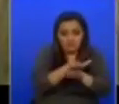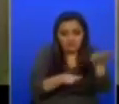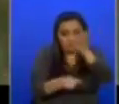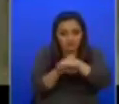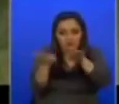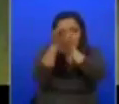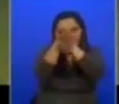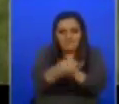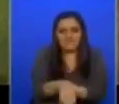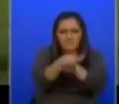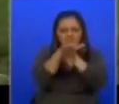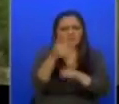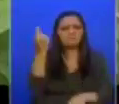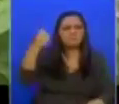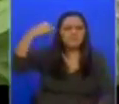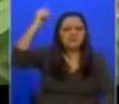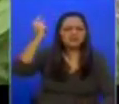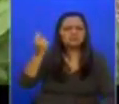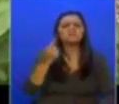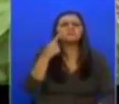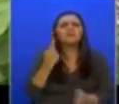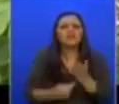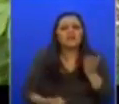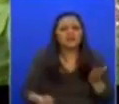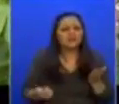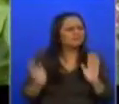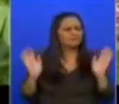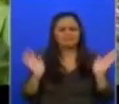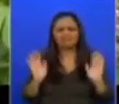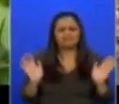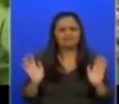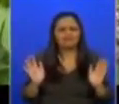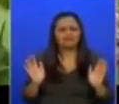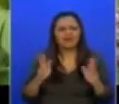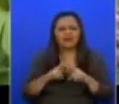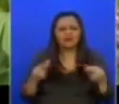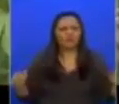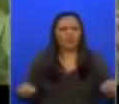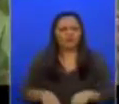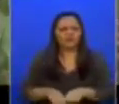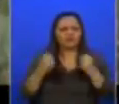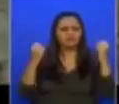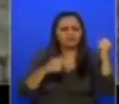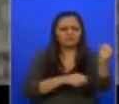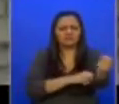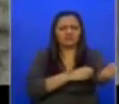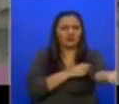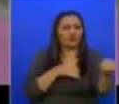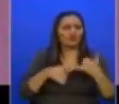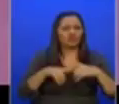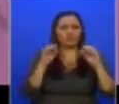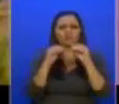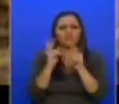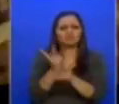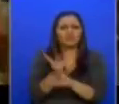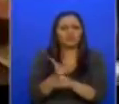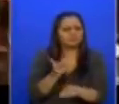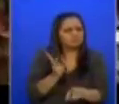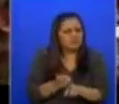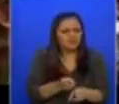porque es cuesta millones, es antitécnico y antiecológico y seguirá siendo zona de